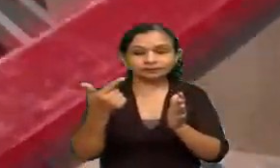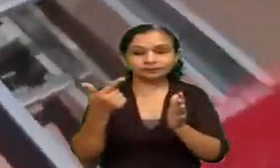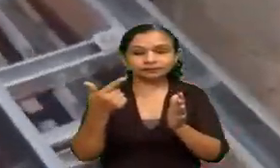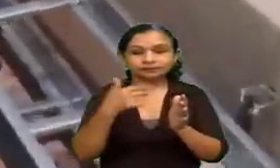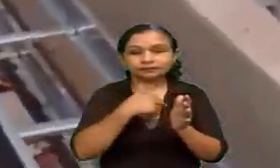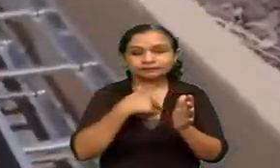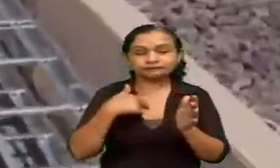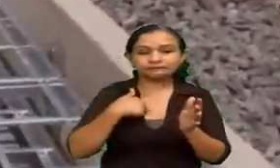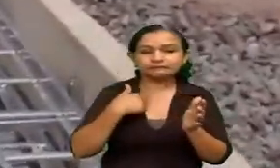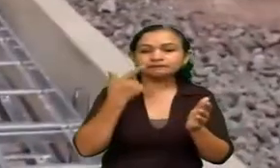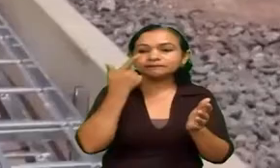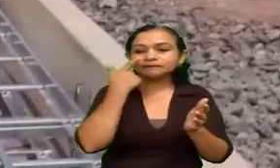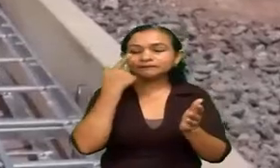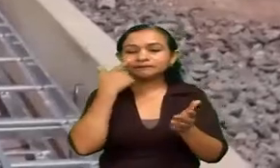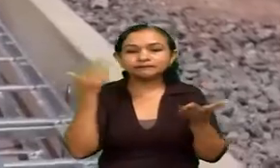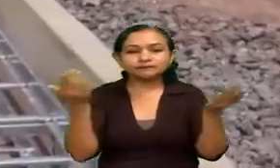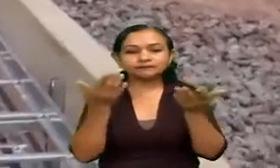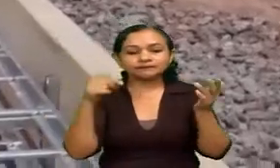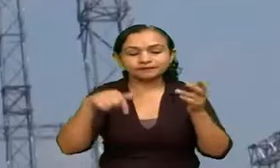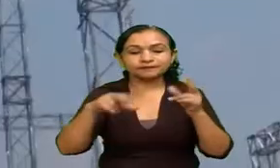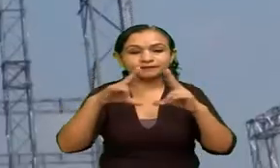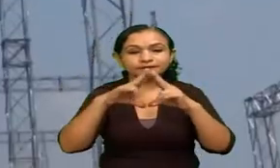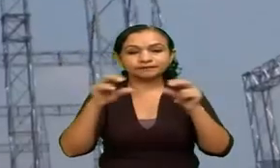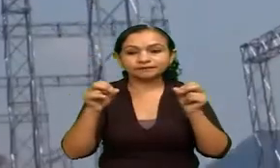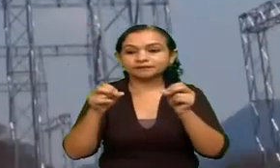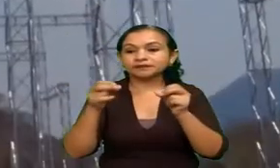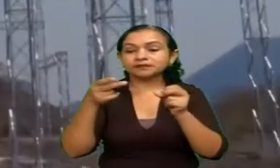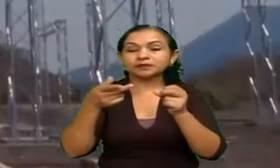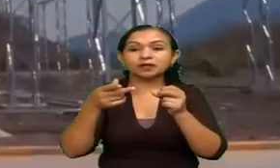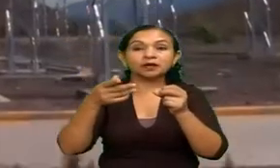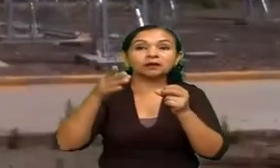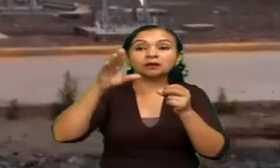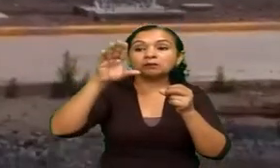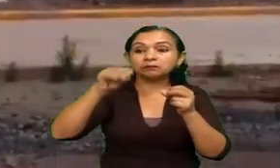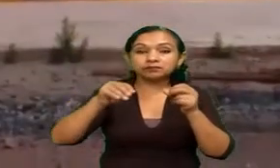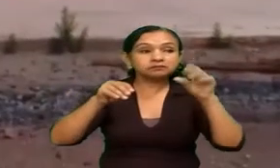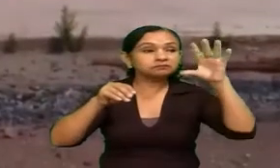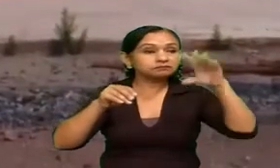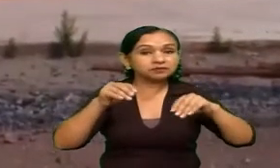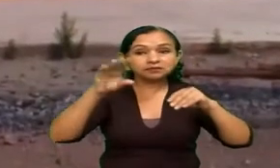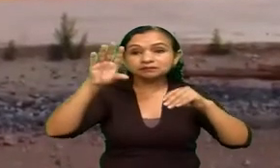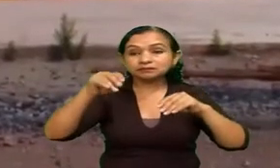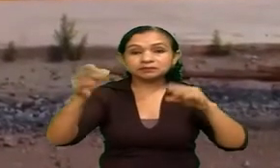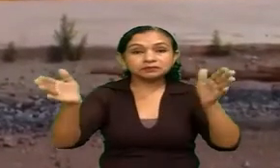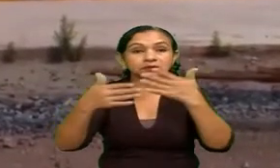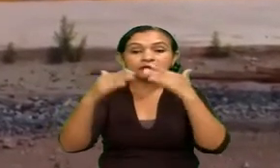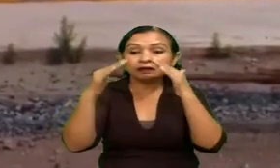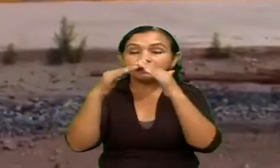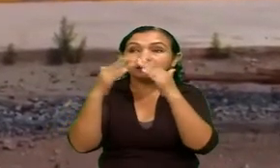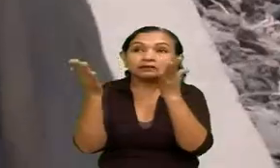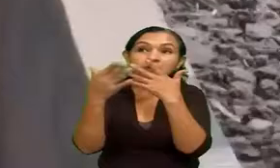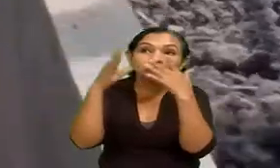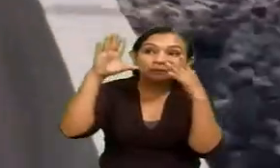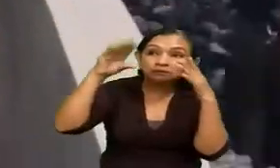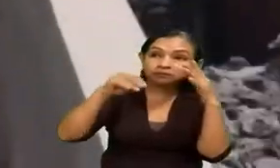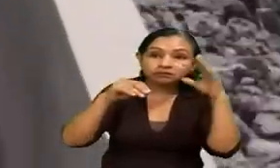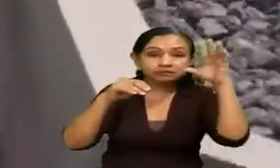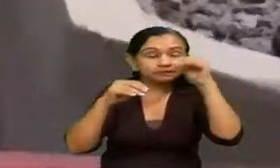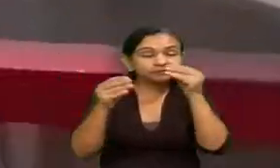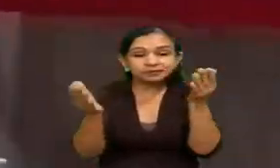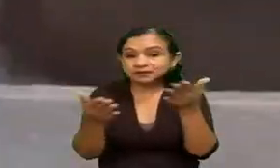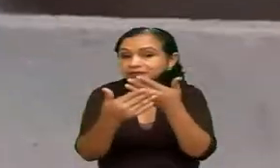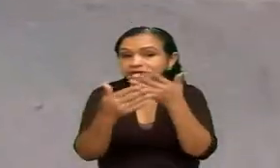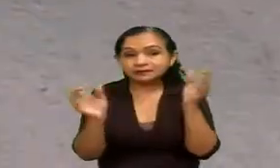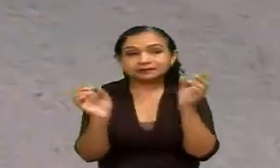buscar cómo resolver internamente, porque no podíamos tener acceso a energía a nivel regional, solo 10 megavatios. Y tal vez